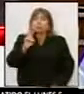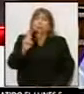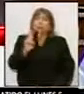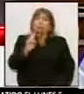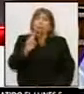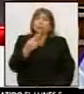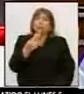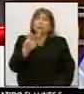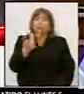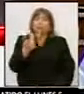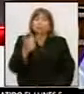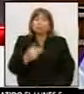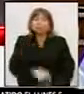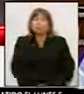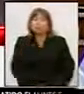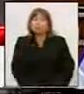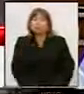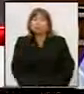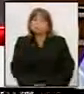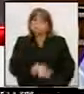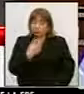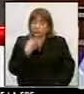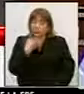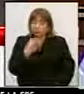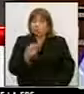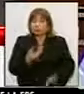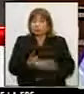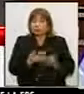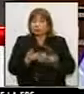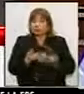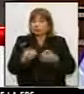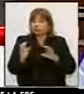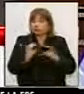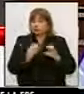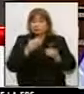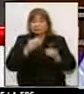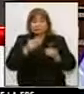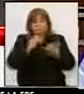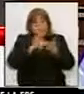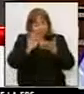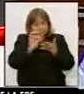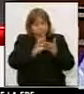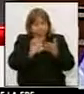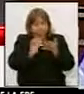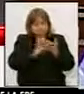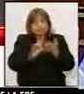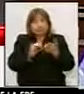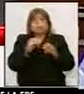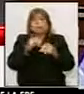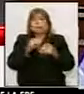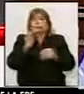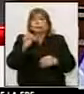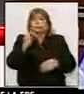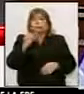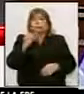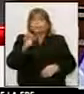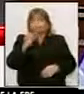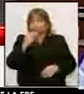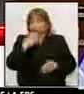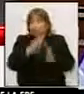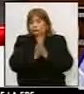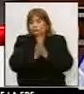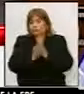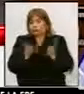2013. Y a eso alude, esos hechos son descritos en la moción que pide